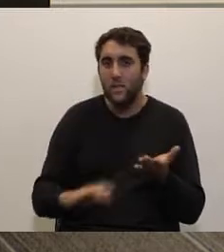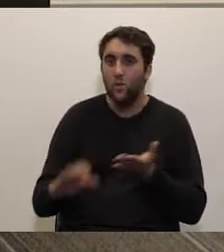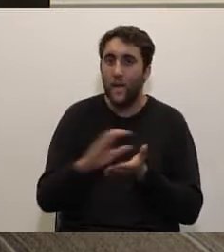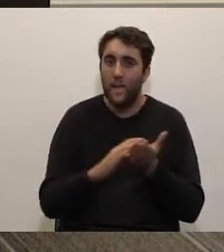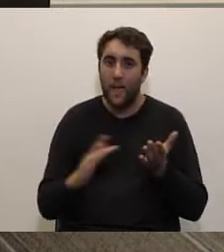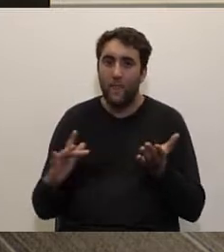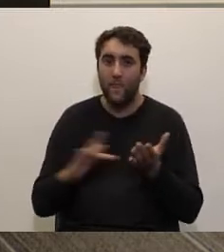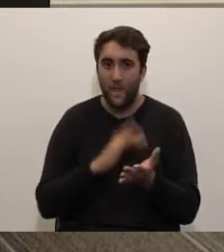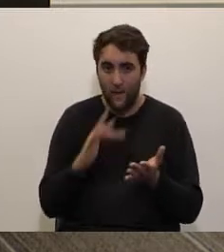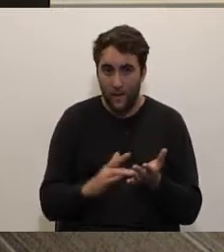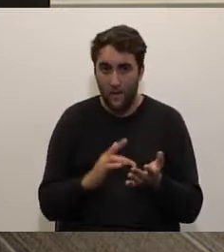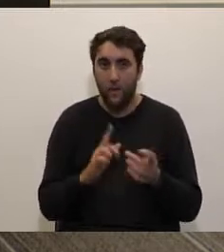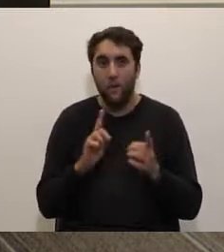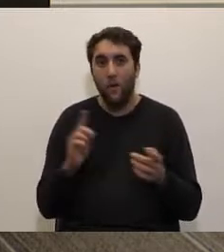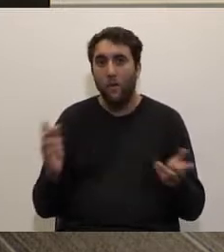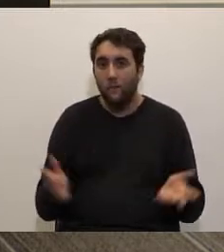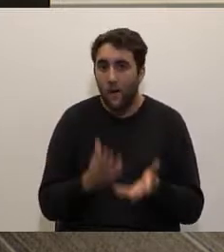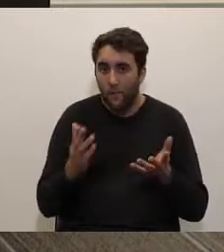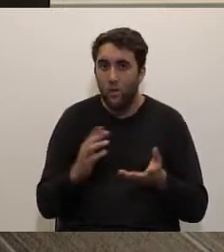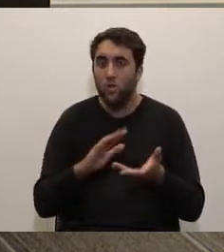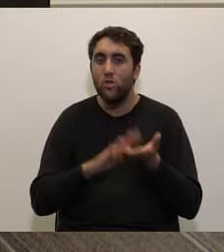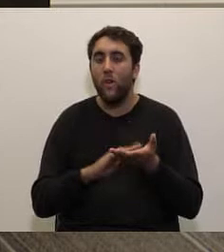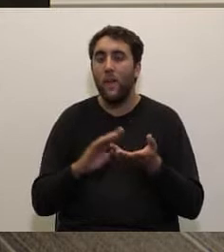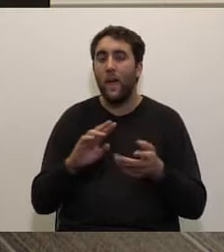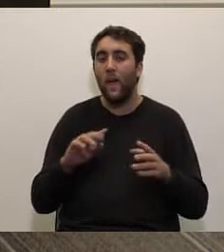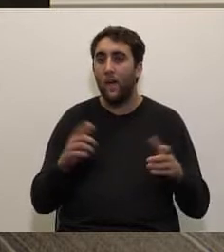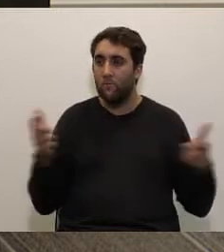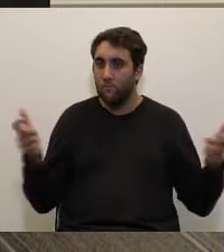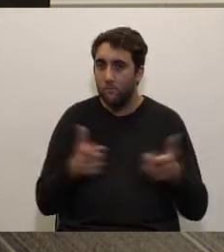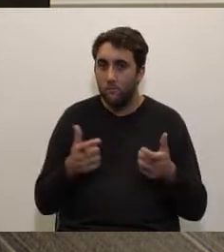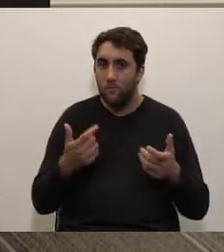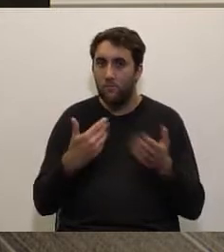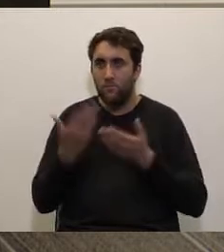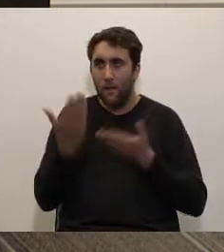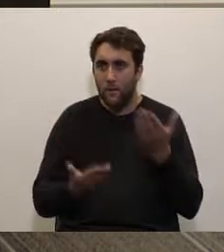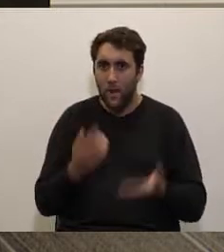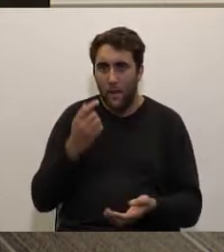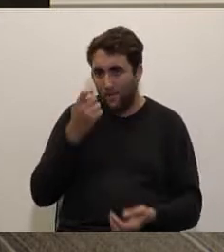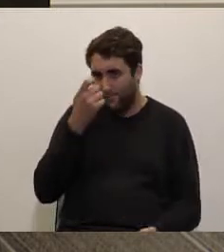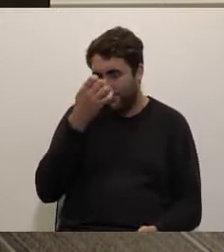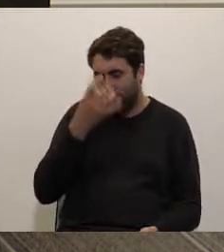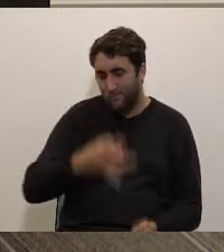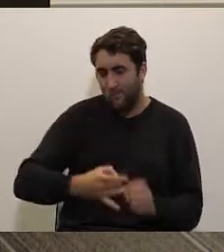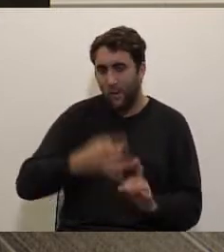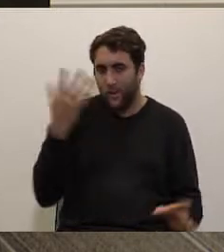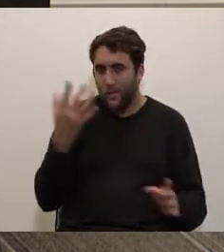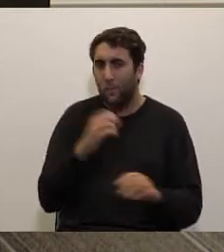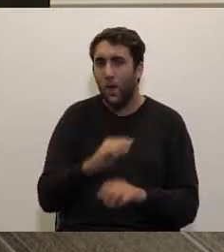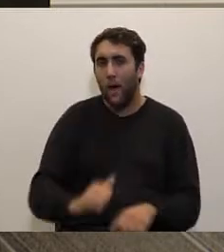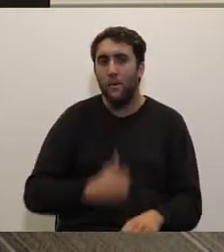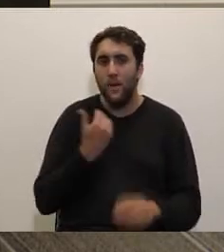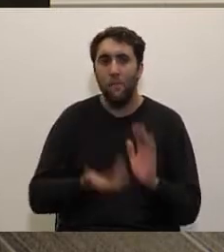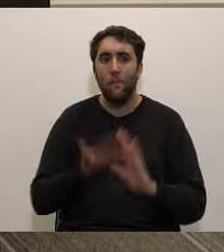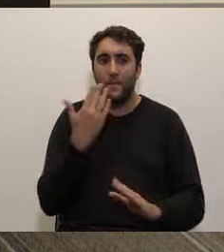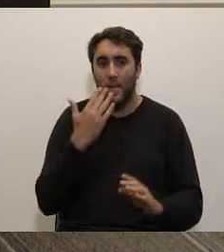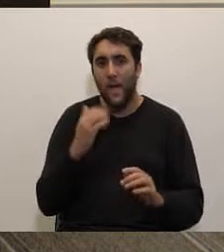digital y vamos a ir como una ronda de personas expertas en lo que refiere a la posibilidad de sacar mayor provecho de